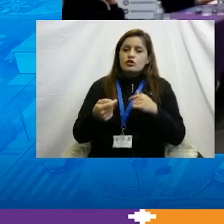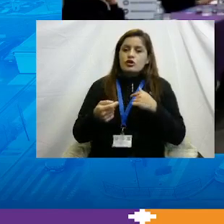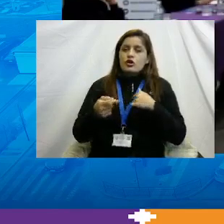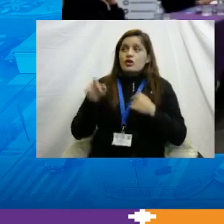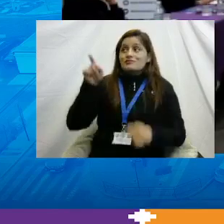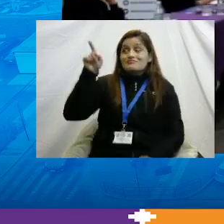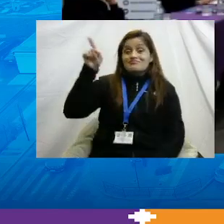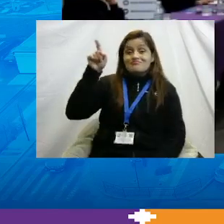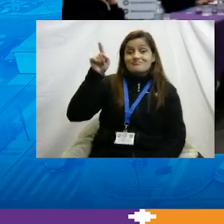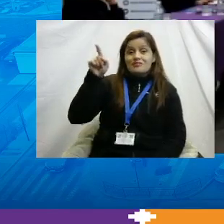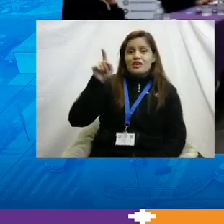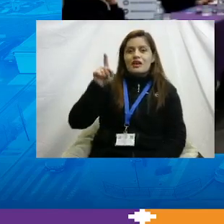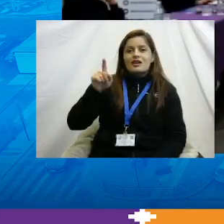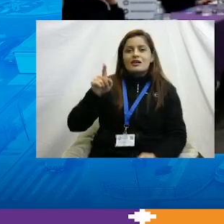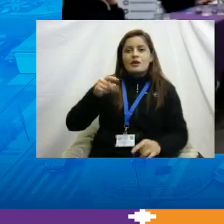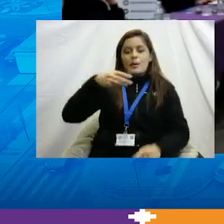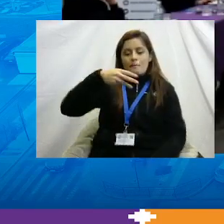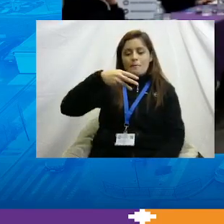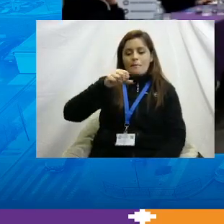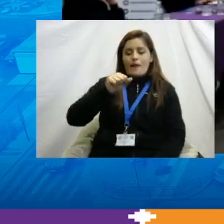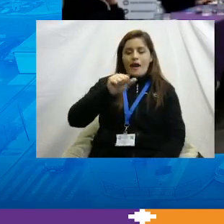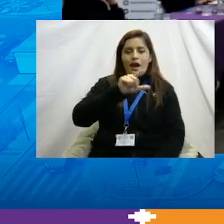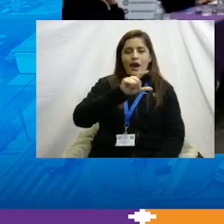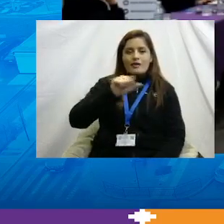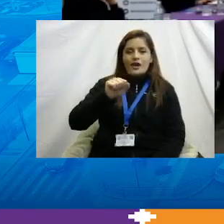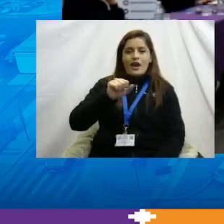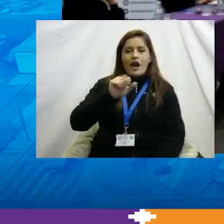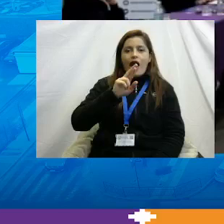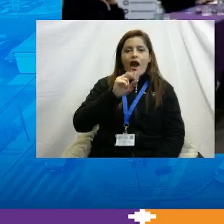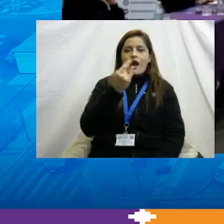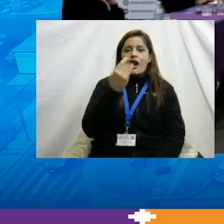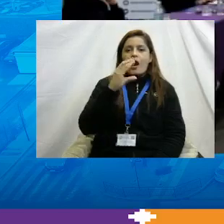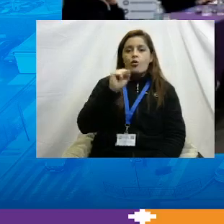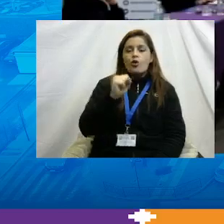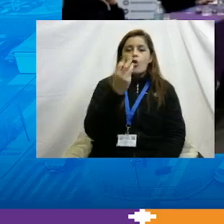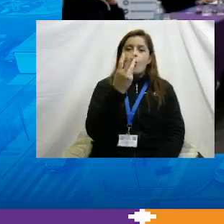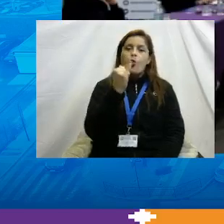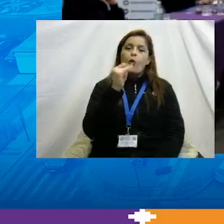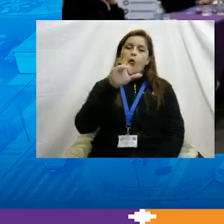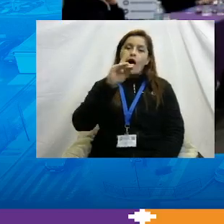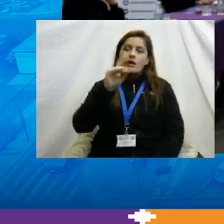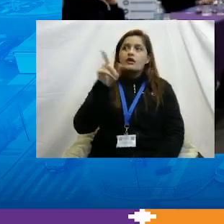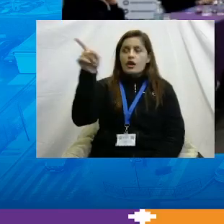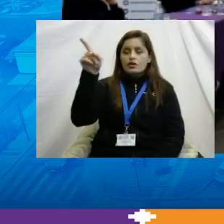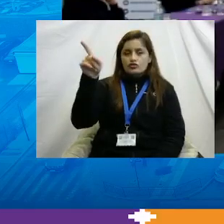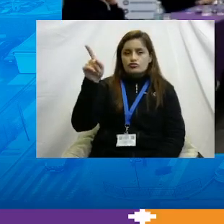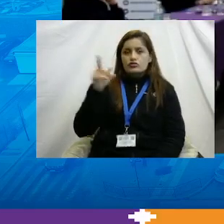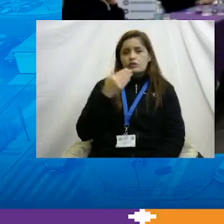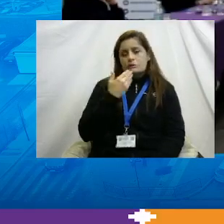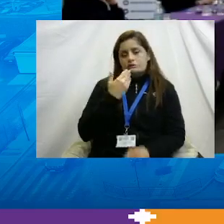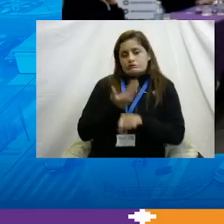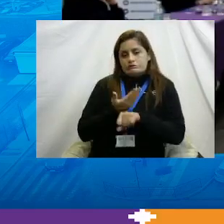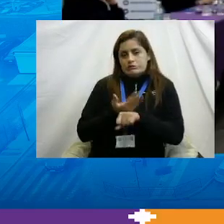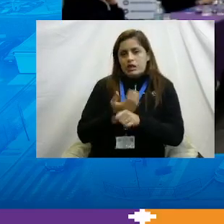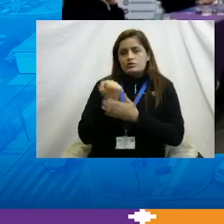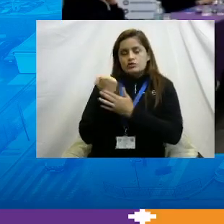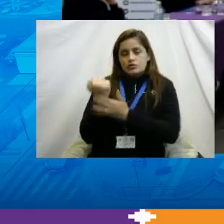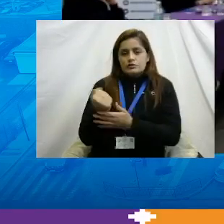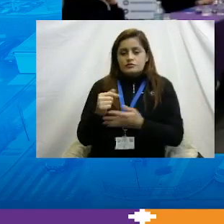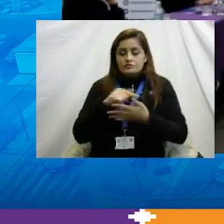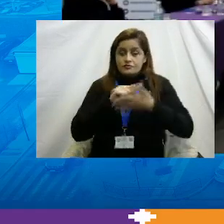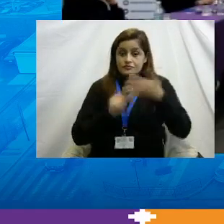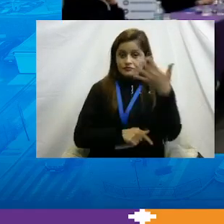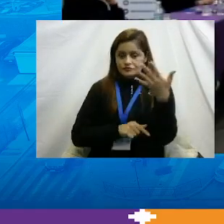esperando que se retire la basura que ellos lograron despejar. Dicho esto, tengo 5 puntos varios. El